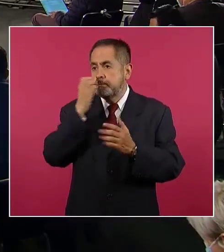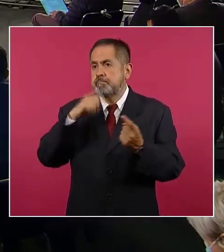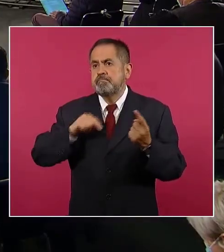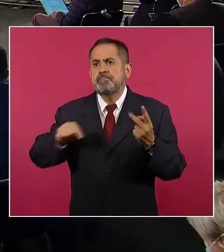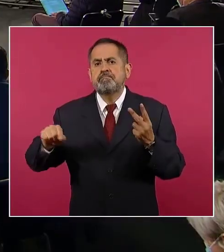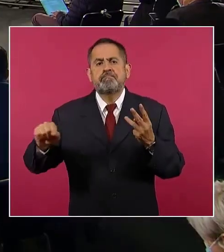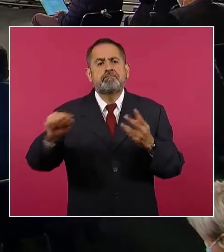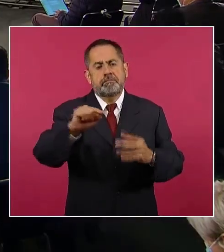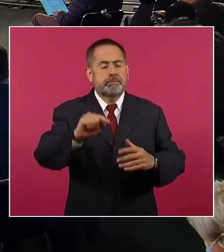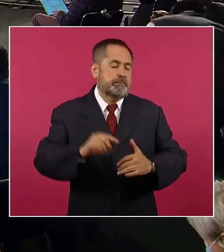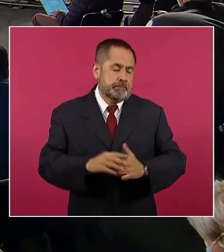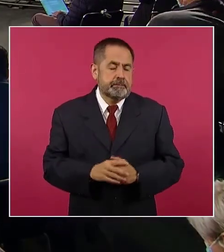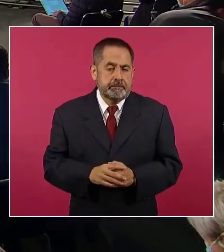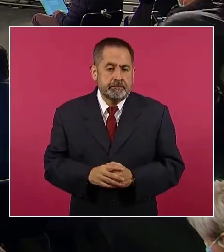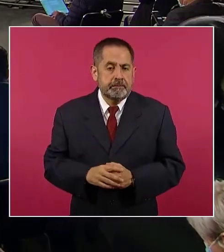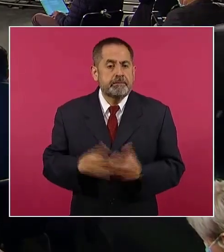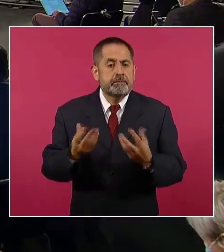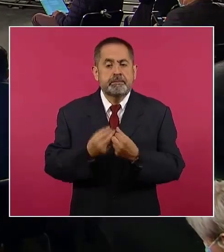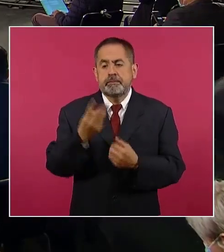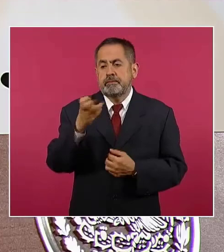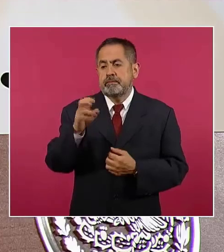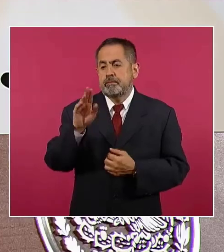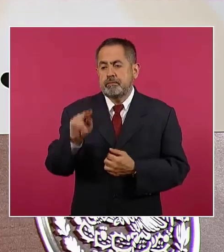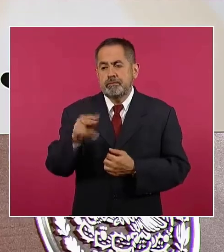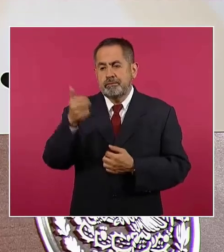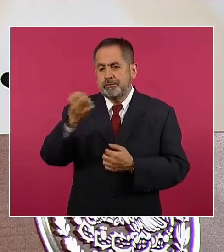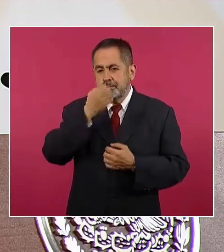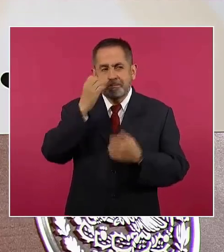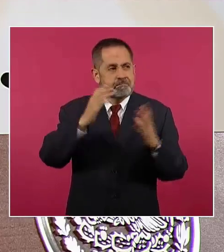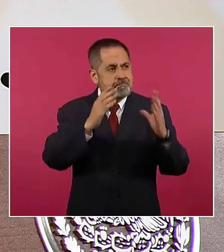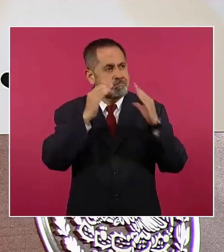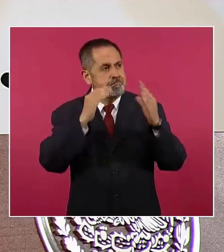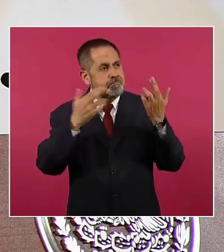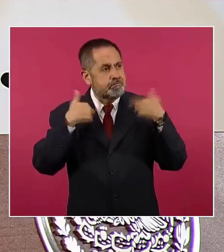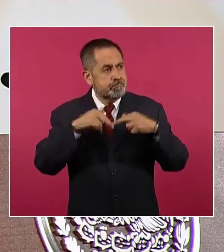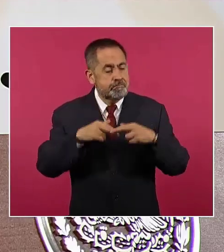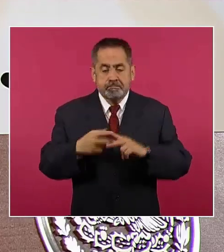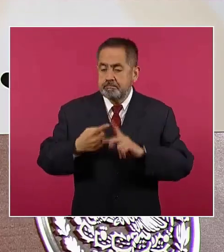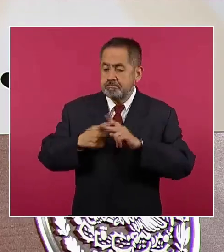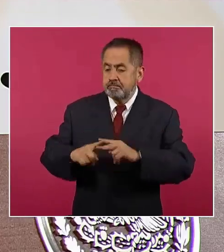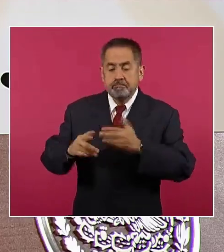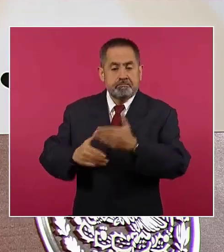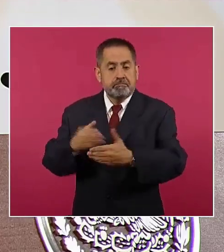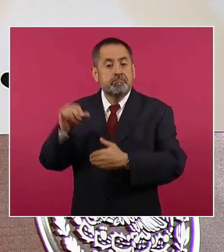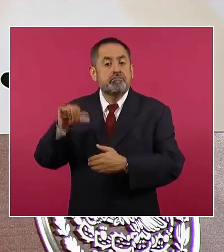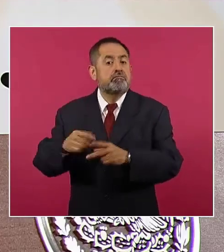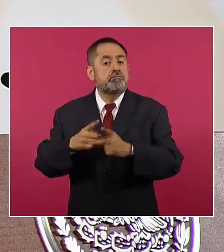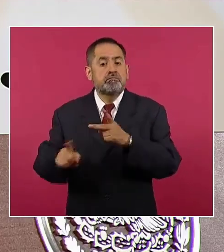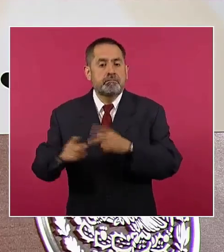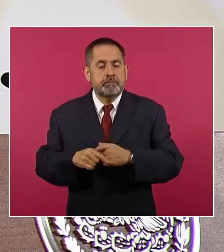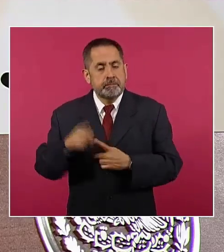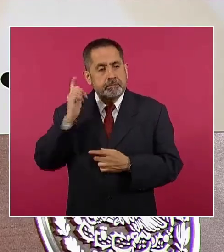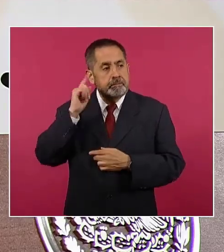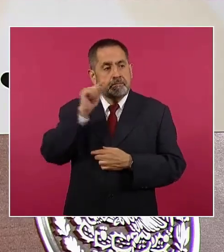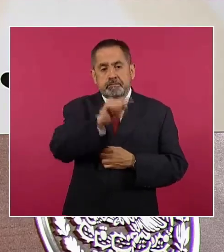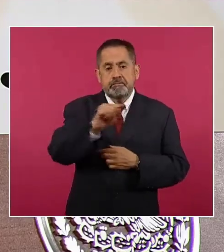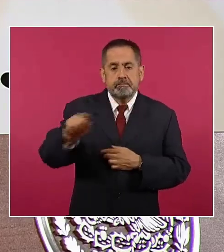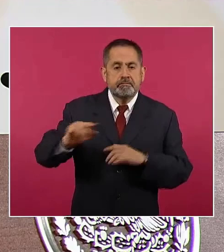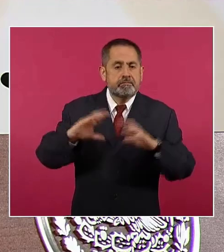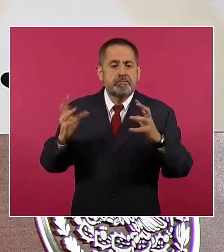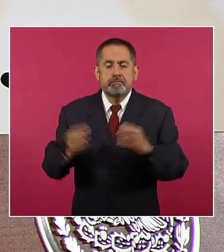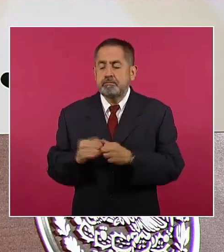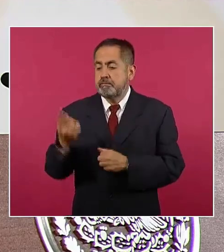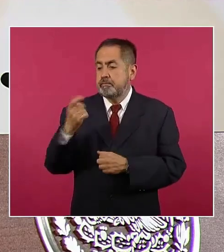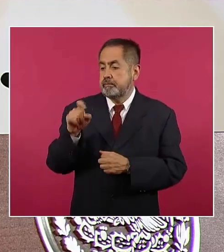Asimismo, en las 396 normales del país, que también inician clases hoy, y ahí esperamos la asistencia de más de